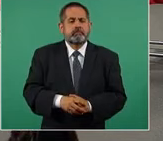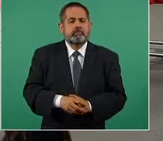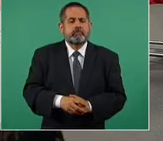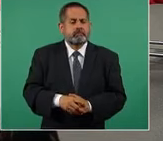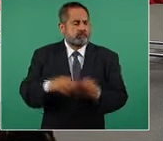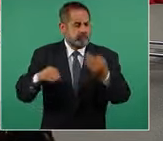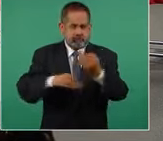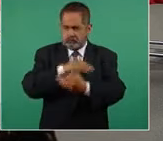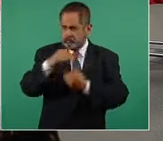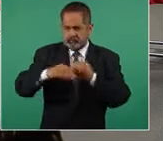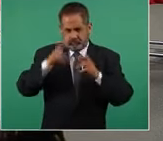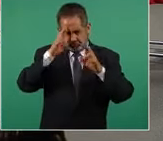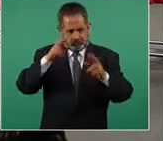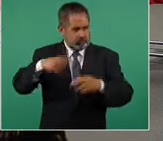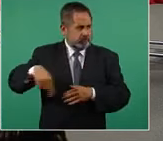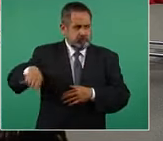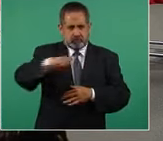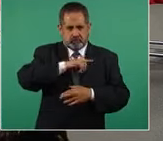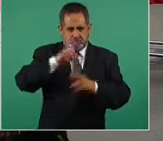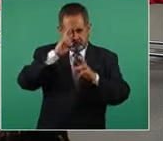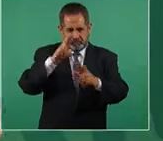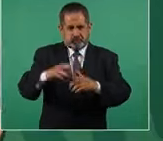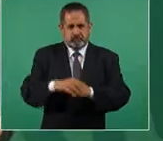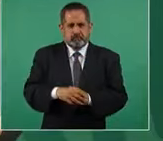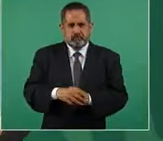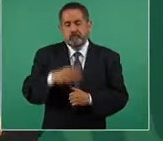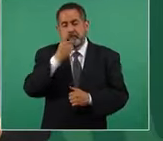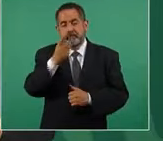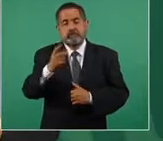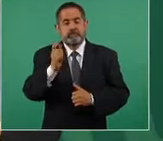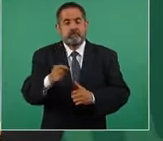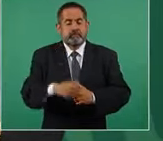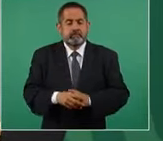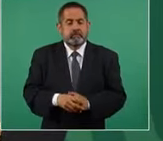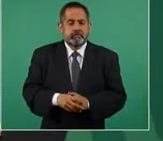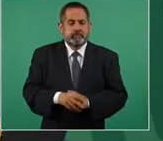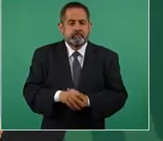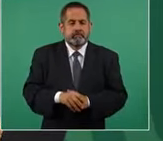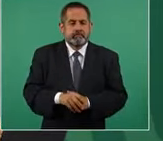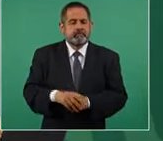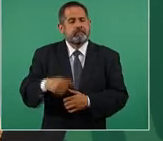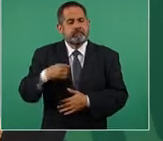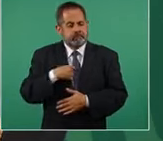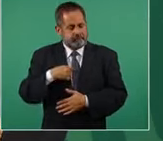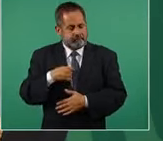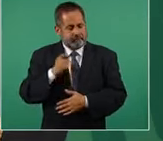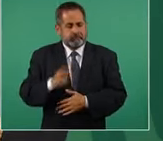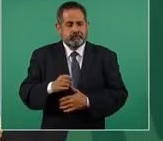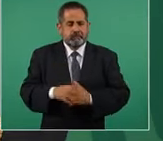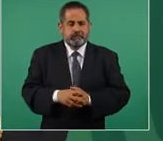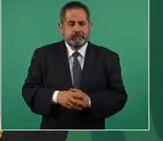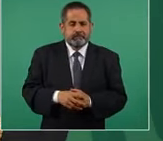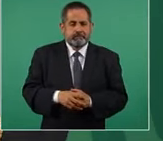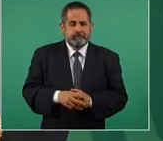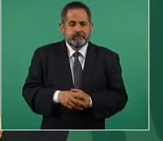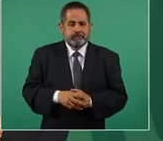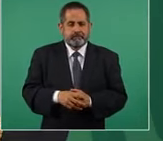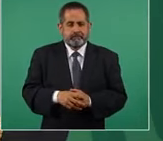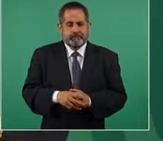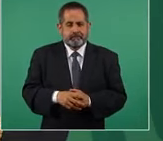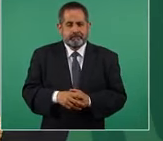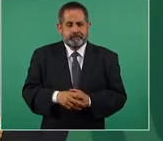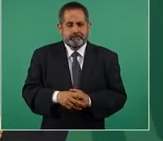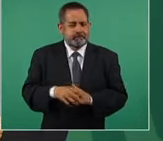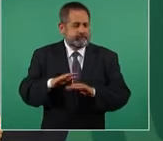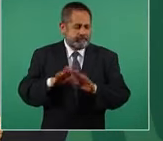como a todos ustedes, decirles que yo tengo, ya